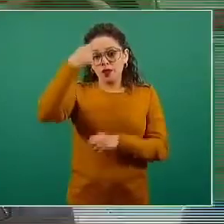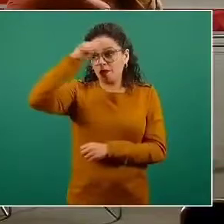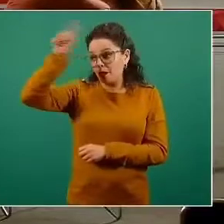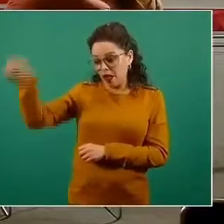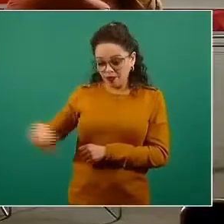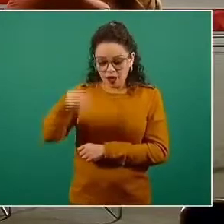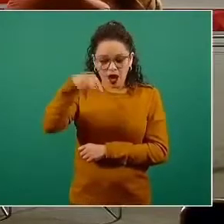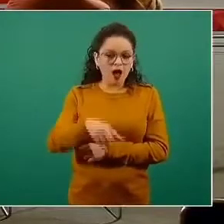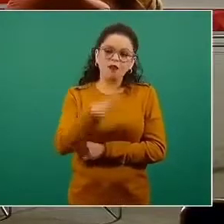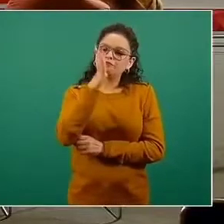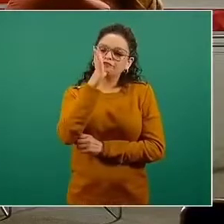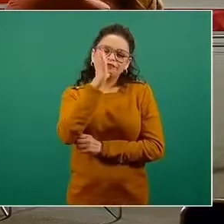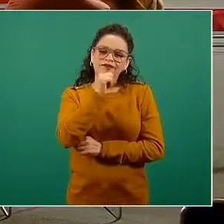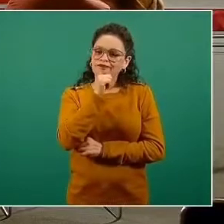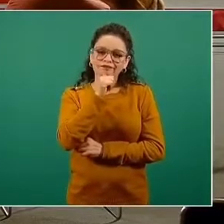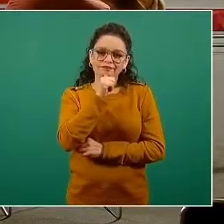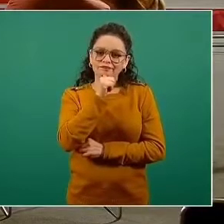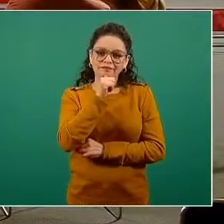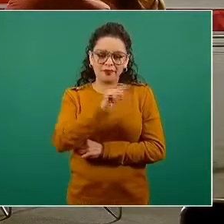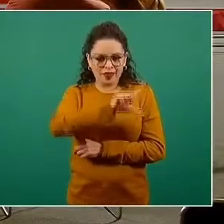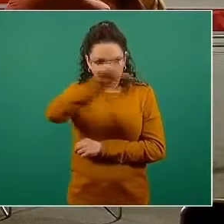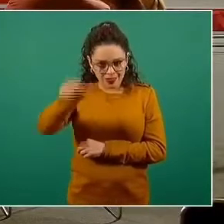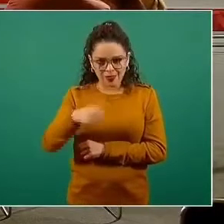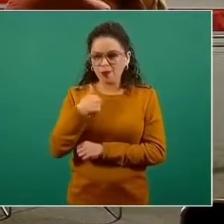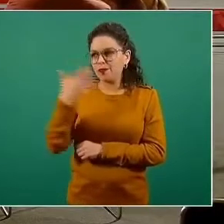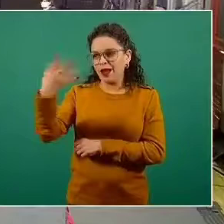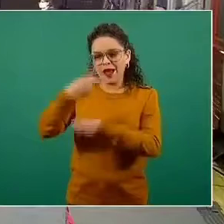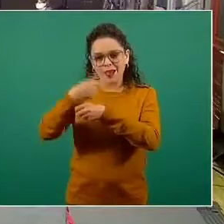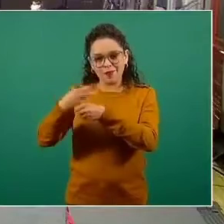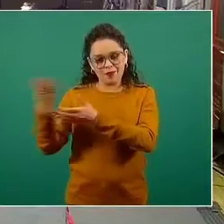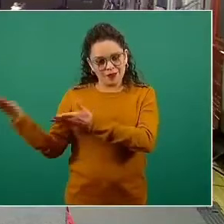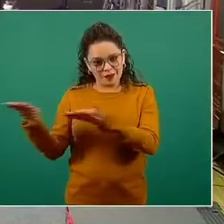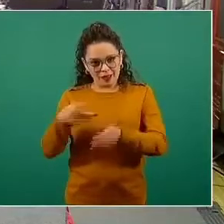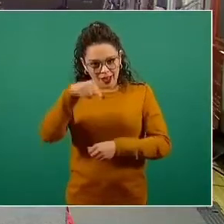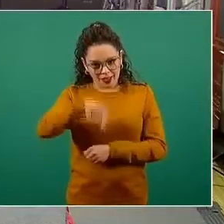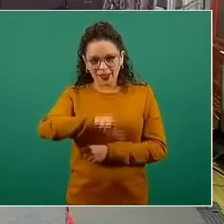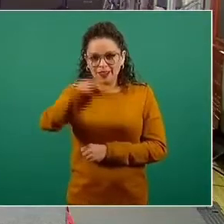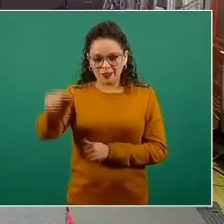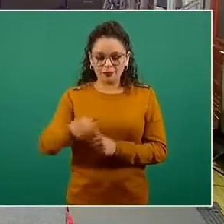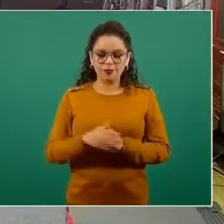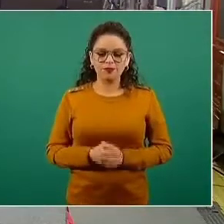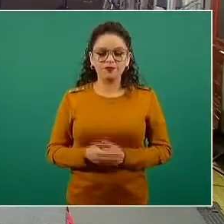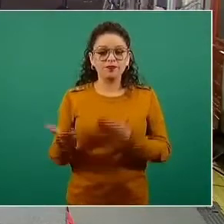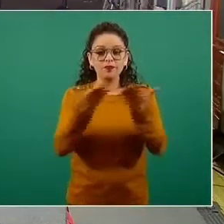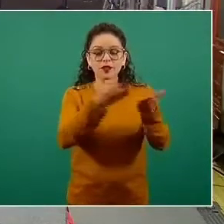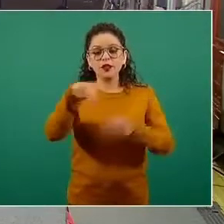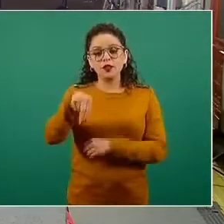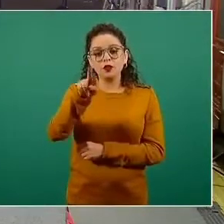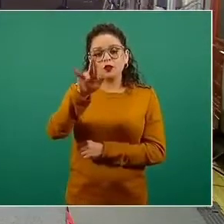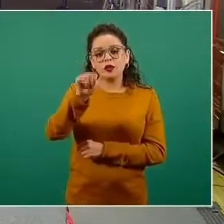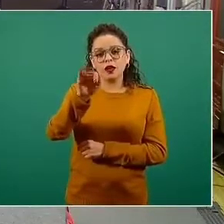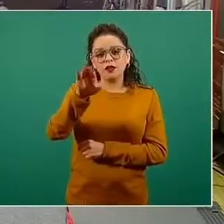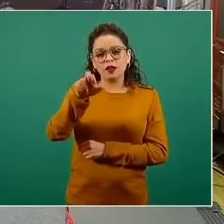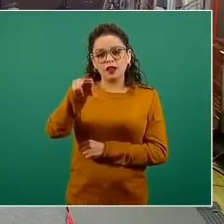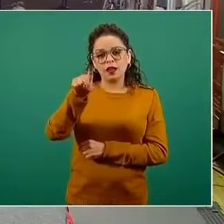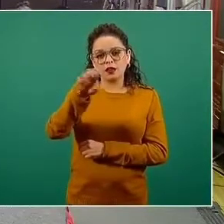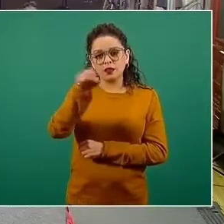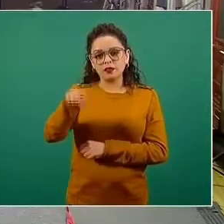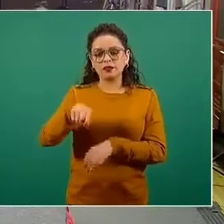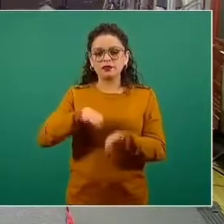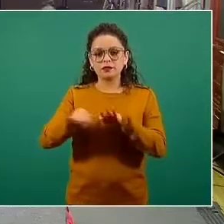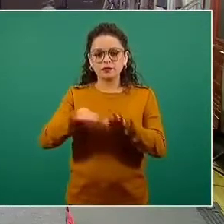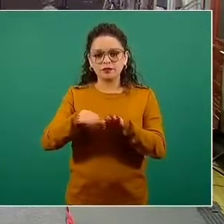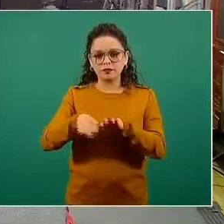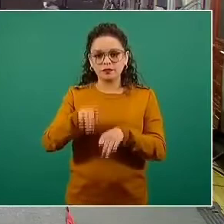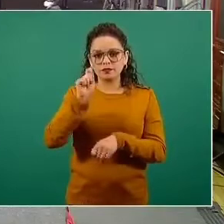aquí. Lo vamos a invitar. Nuria Fernández, Caracola. Hola a todas y a todos, soy